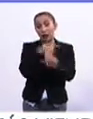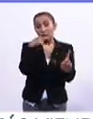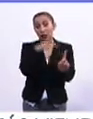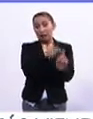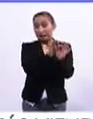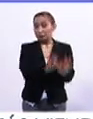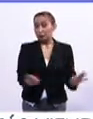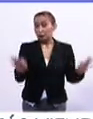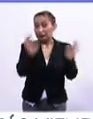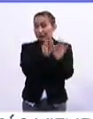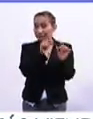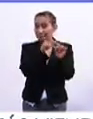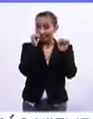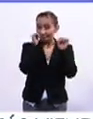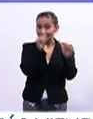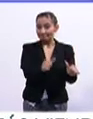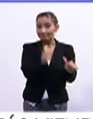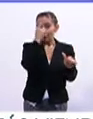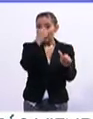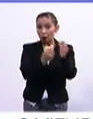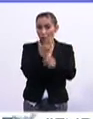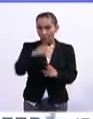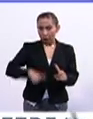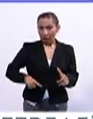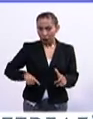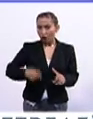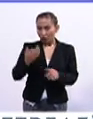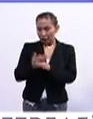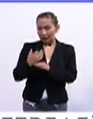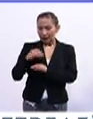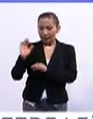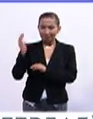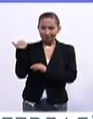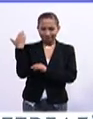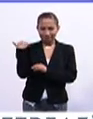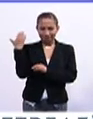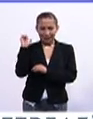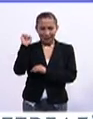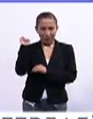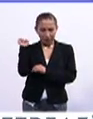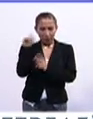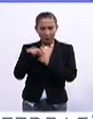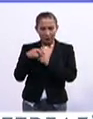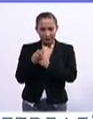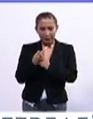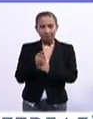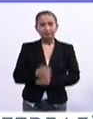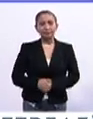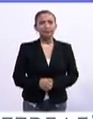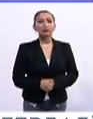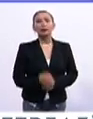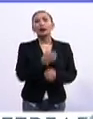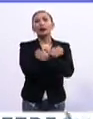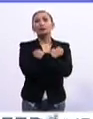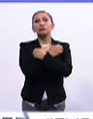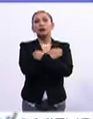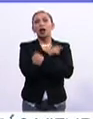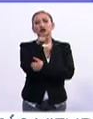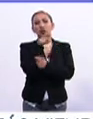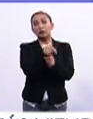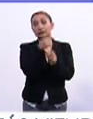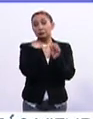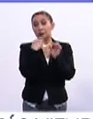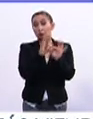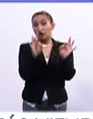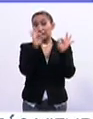una prioritaria para el nuevo gobierno que acaba de llegar el pasado sábado. Y la educación es uno de sus